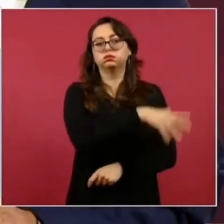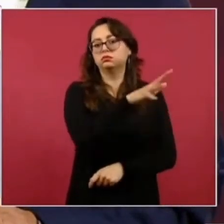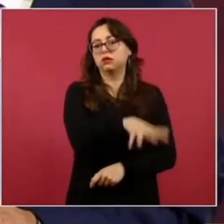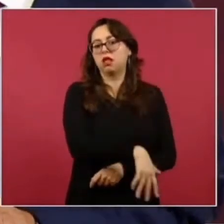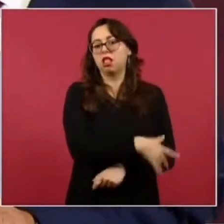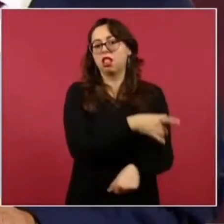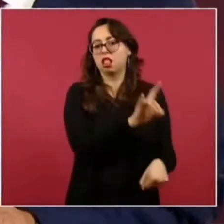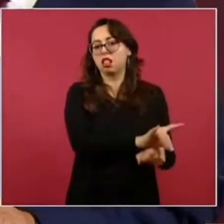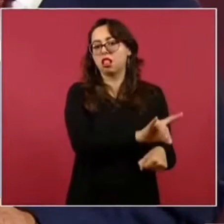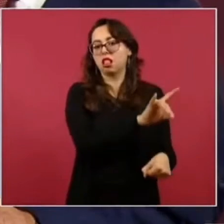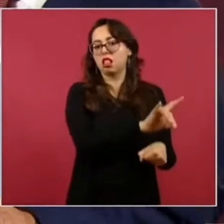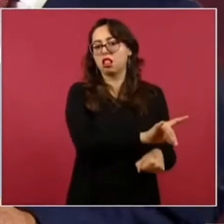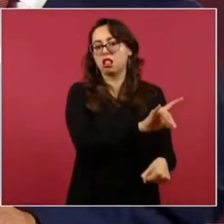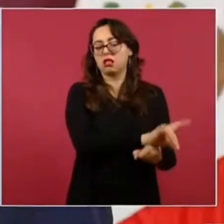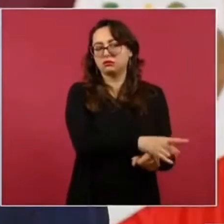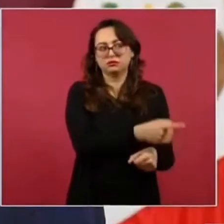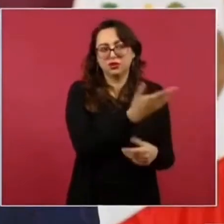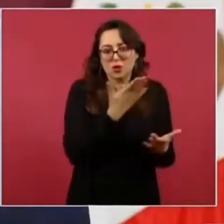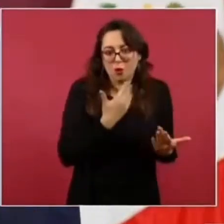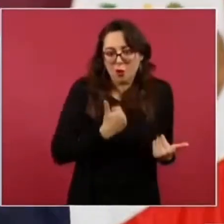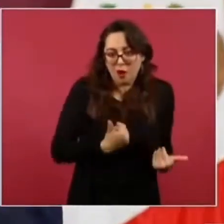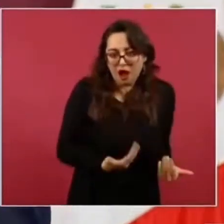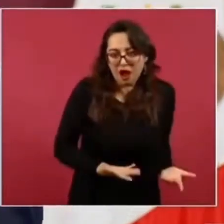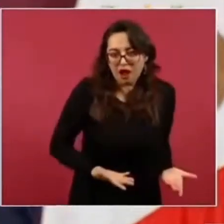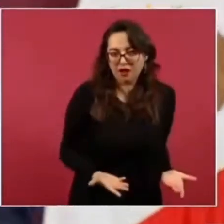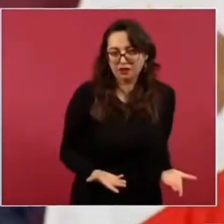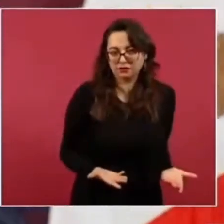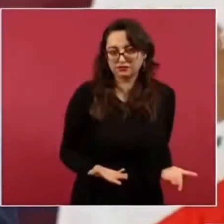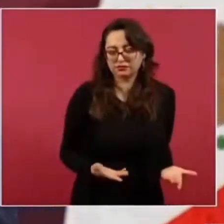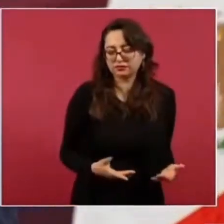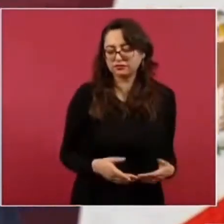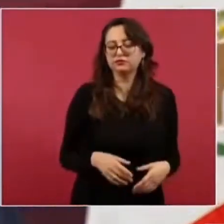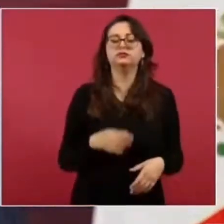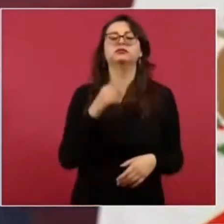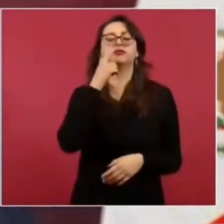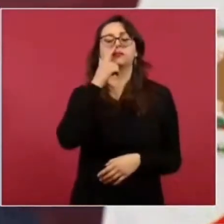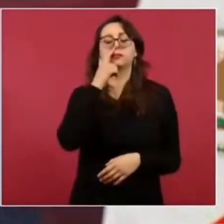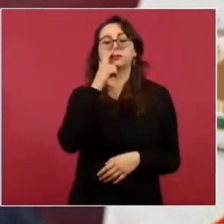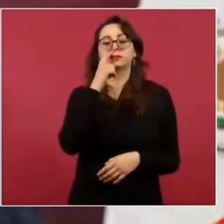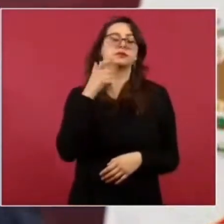en Chicontepec, por ejemplo, entregaron contratos,